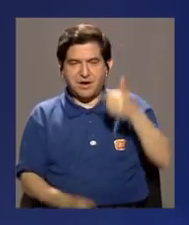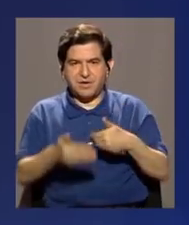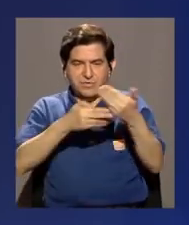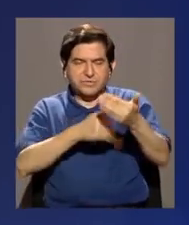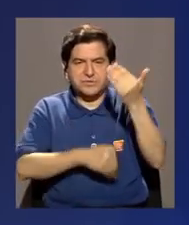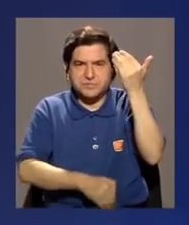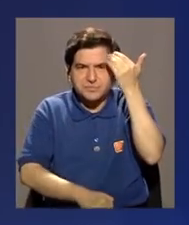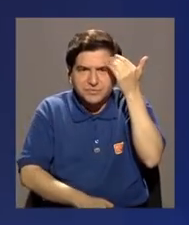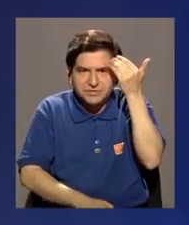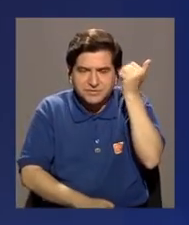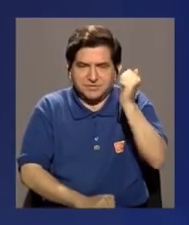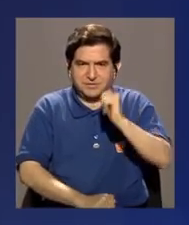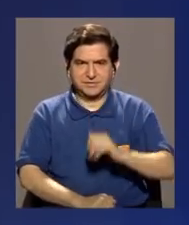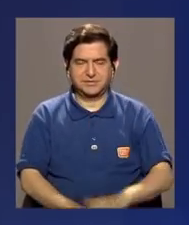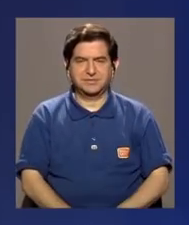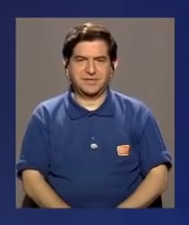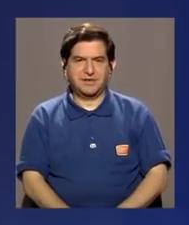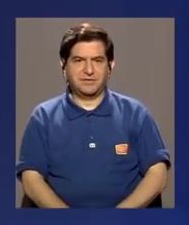saber